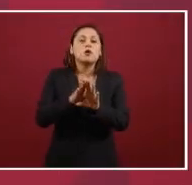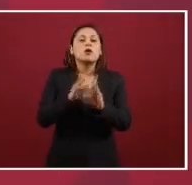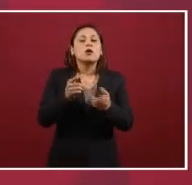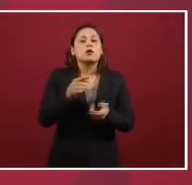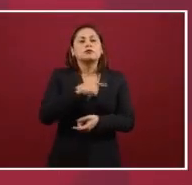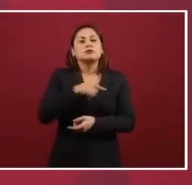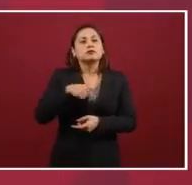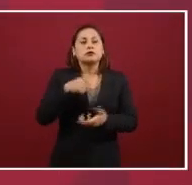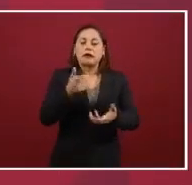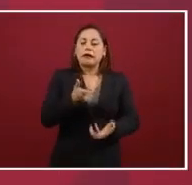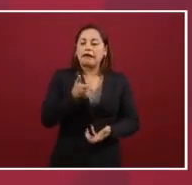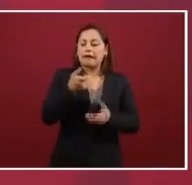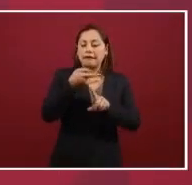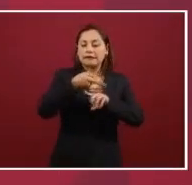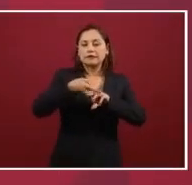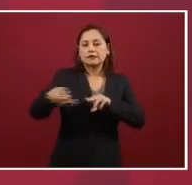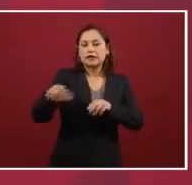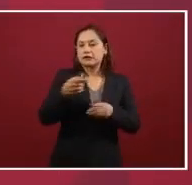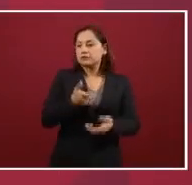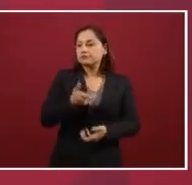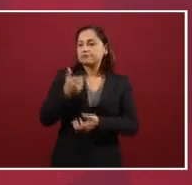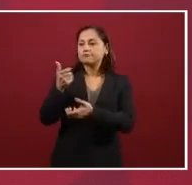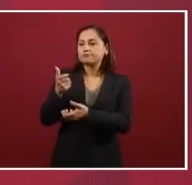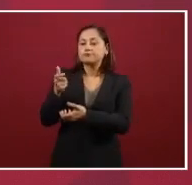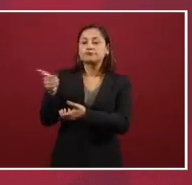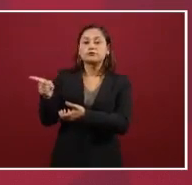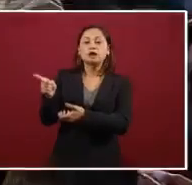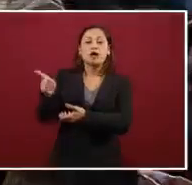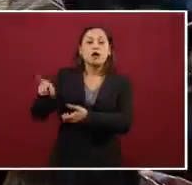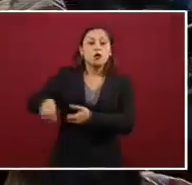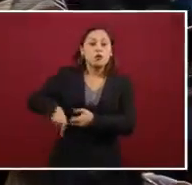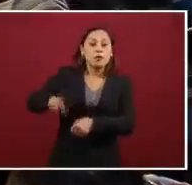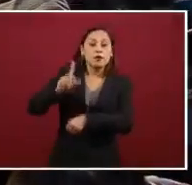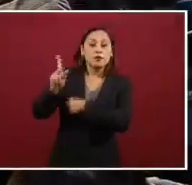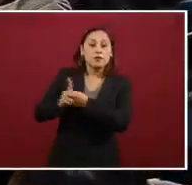sino entregaremos el recurso directamente a cada beneficiario.